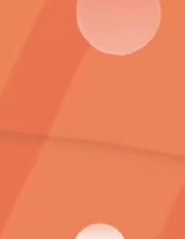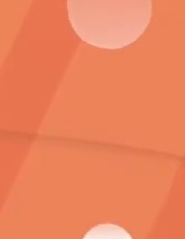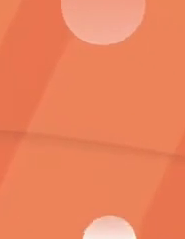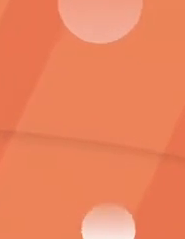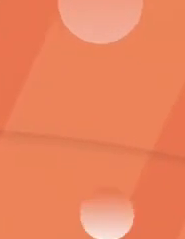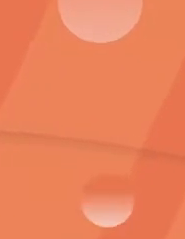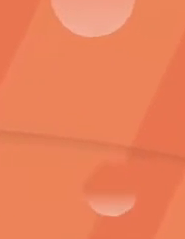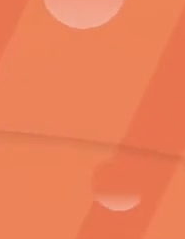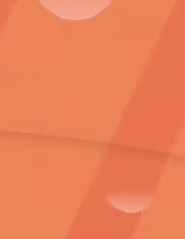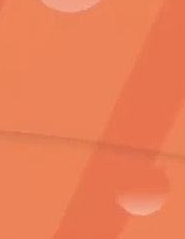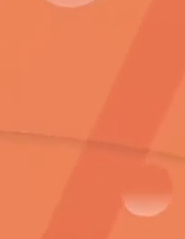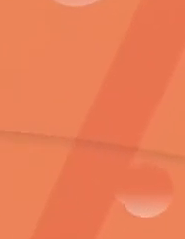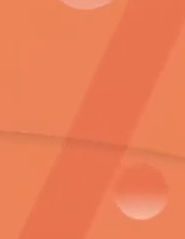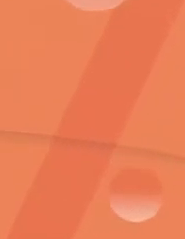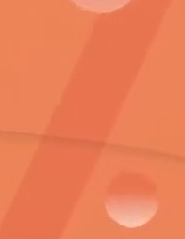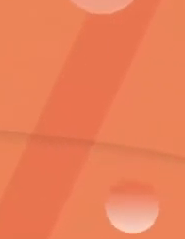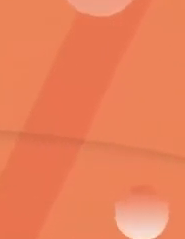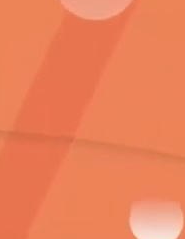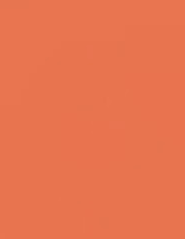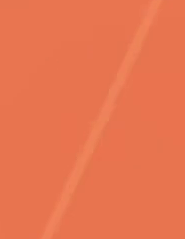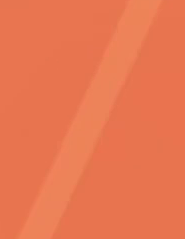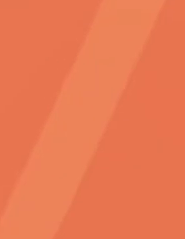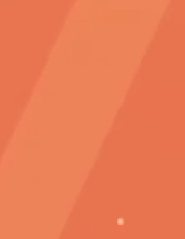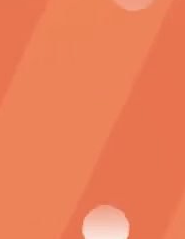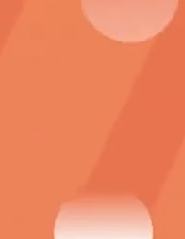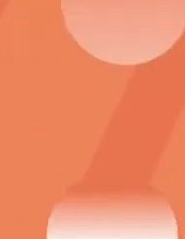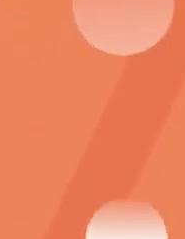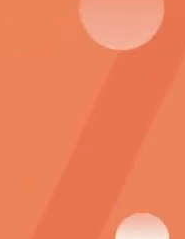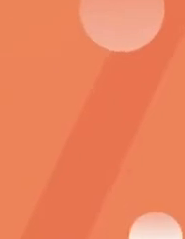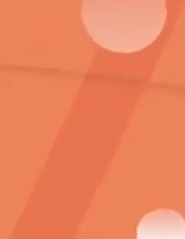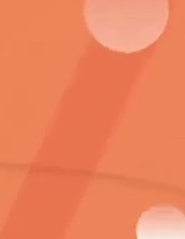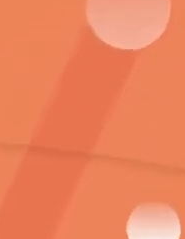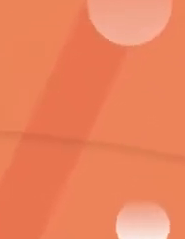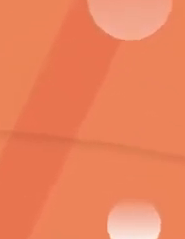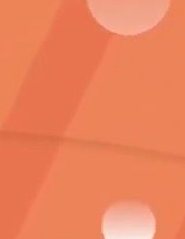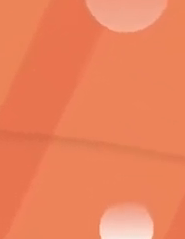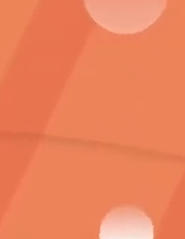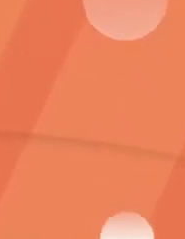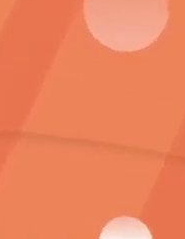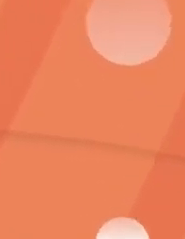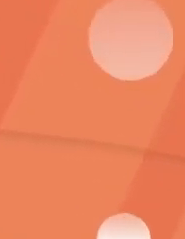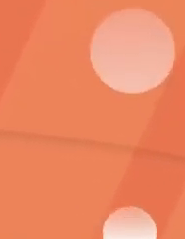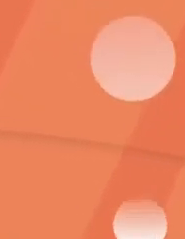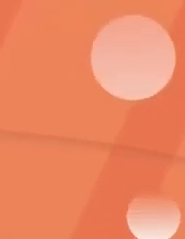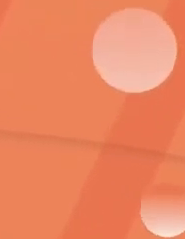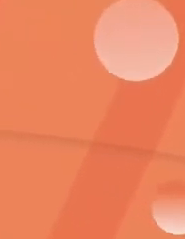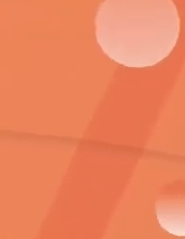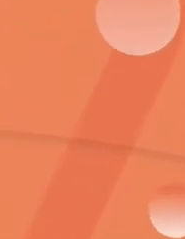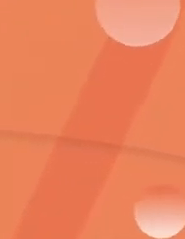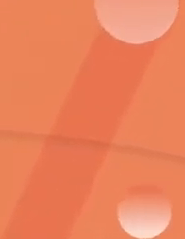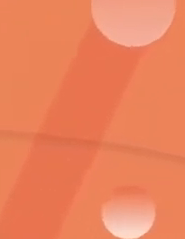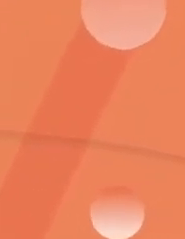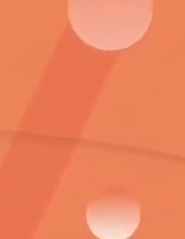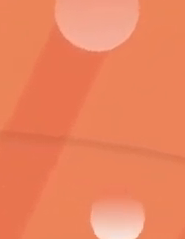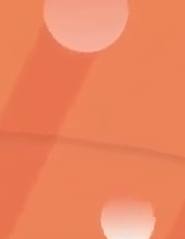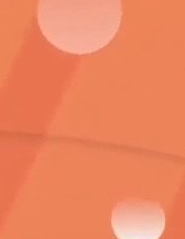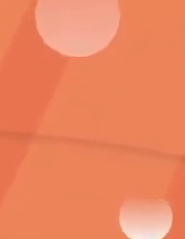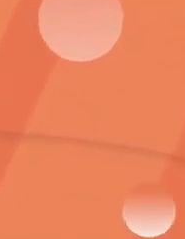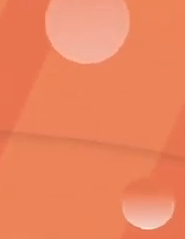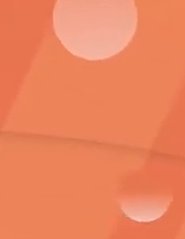Elijan quiénes harán las funciones de escenografía, vestuario, maquillaje, audio, iluminación y